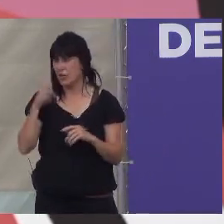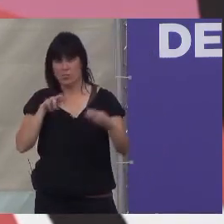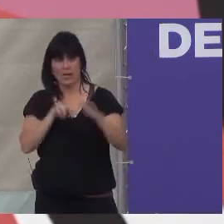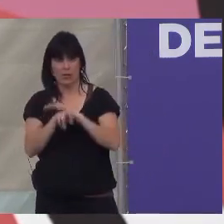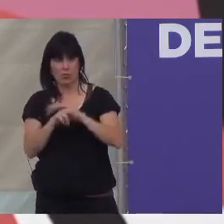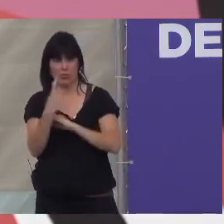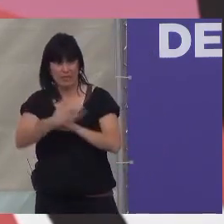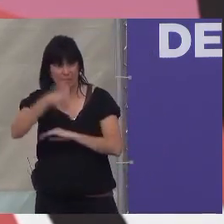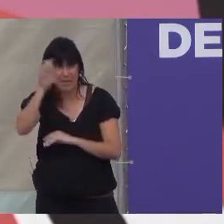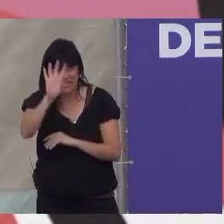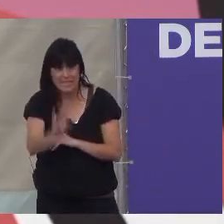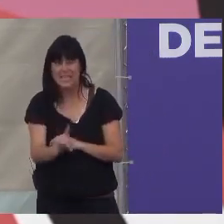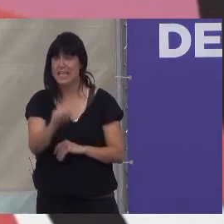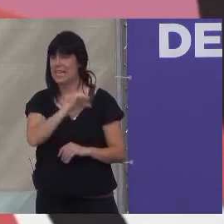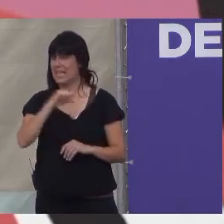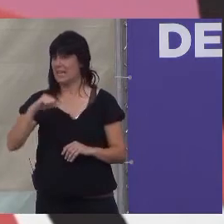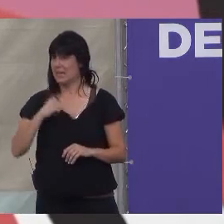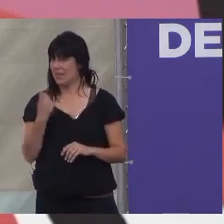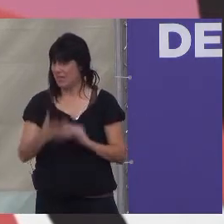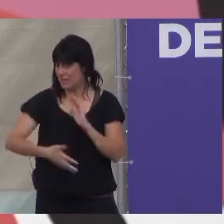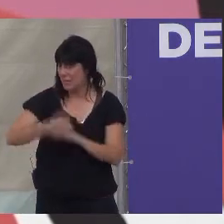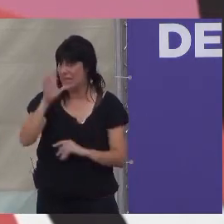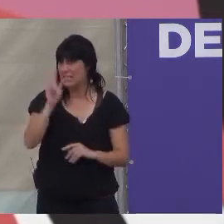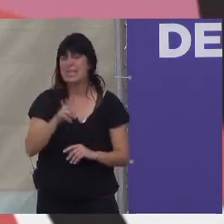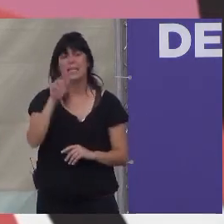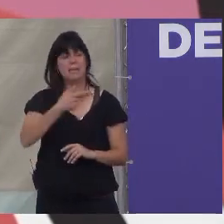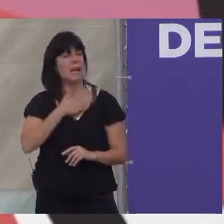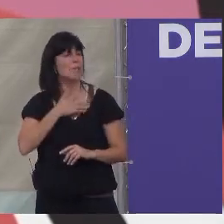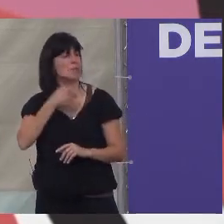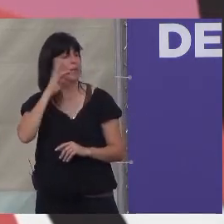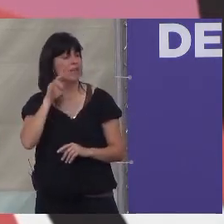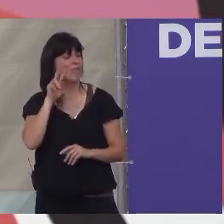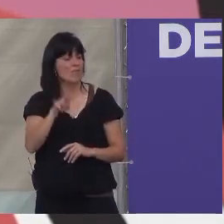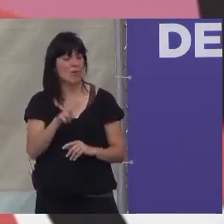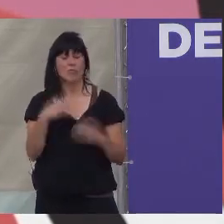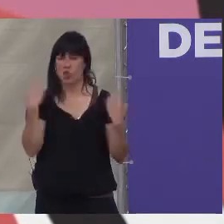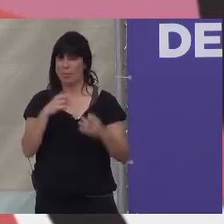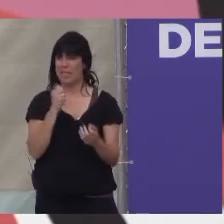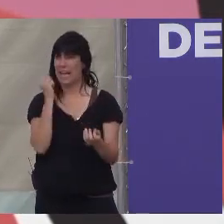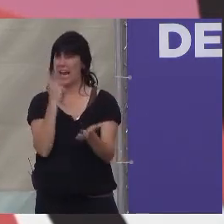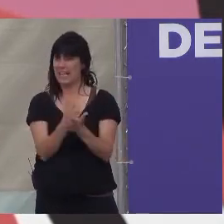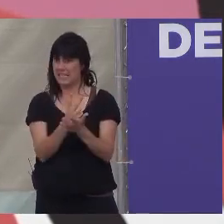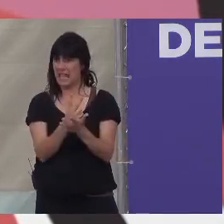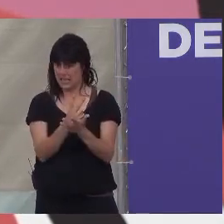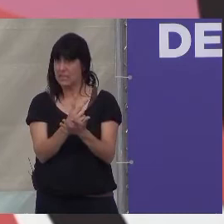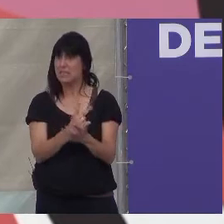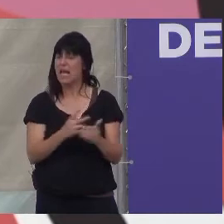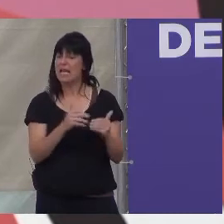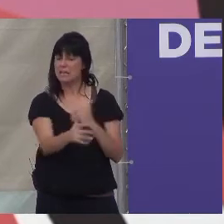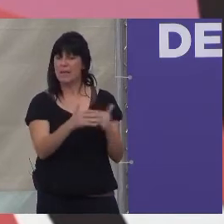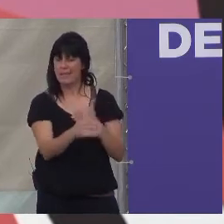falta independencia y, por último, por mi experiencia veo que el 80% de los expedientes que entraban en garantías se podían resolver con una